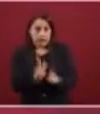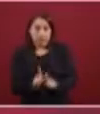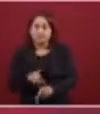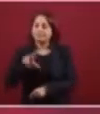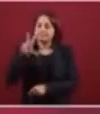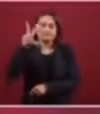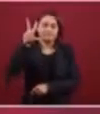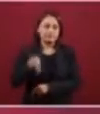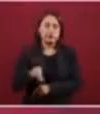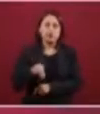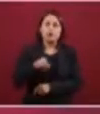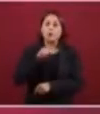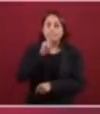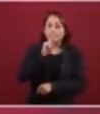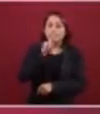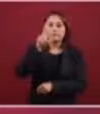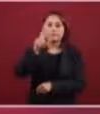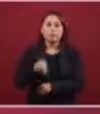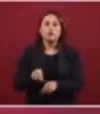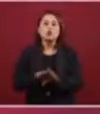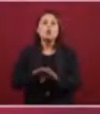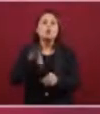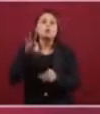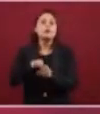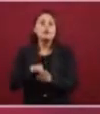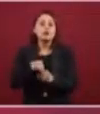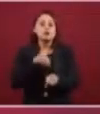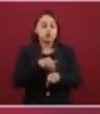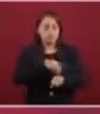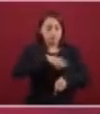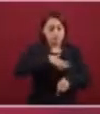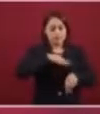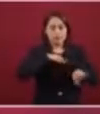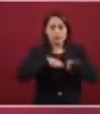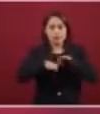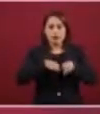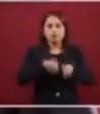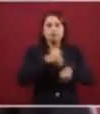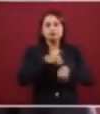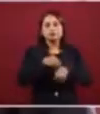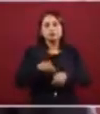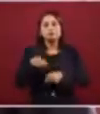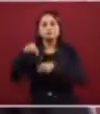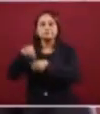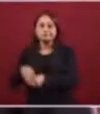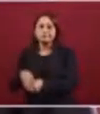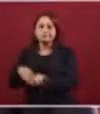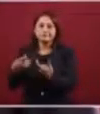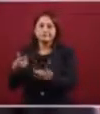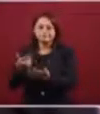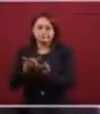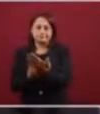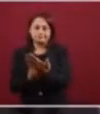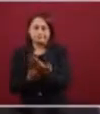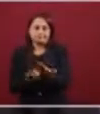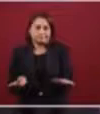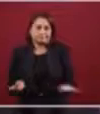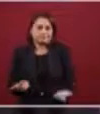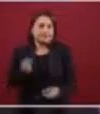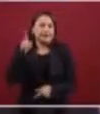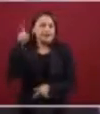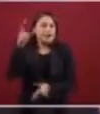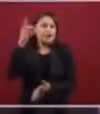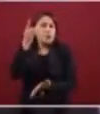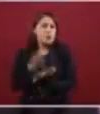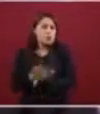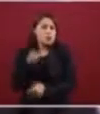secretas. Se votaba con el número de empleado, imagínate, y generalmente solamente se presentaba él. Entonces,